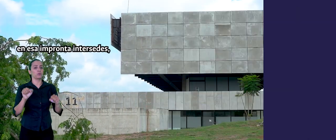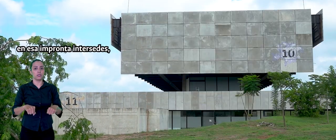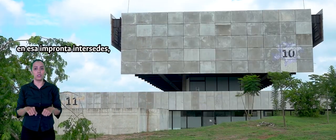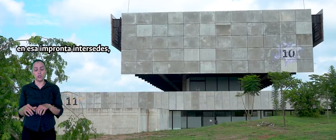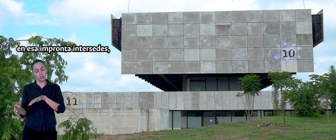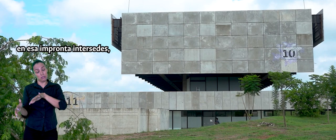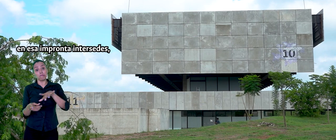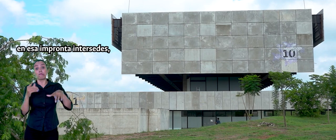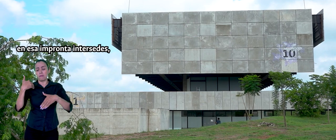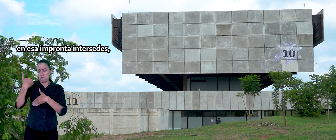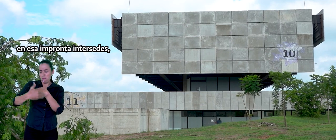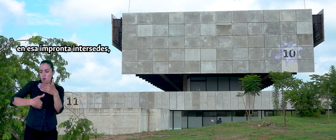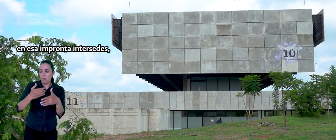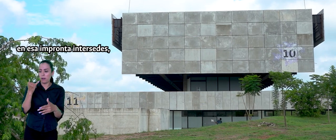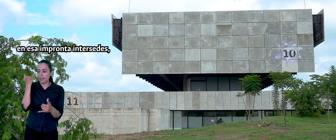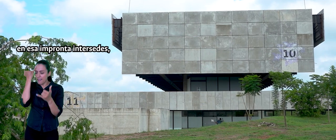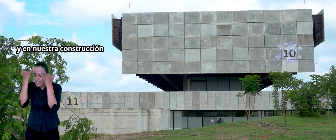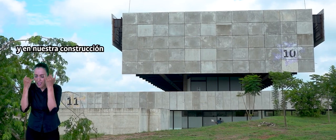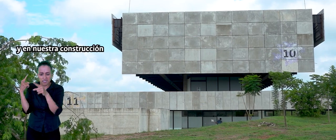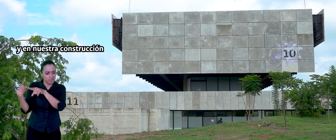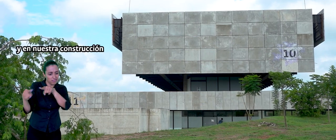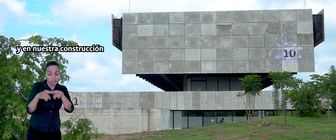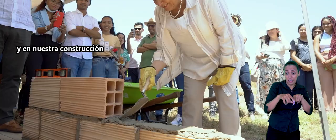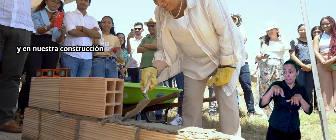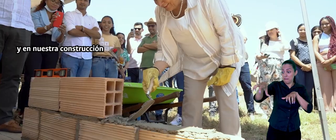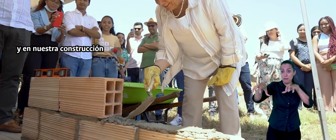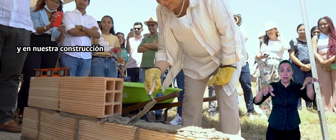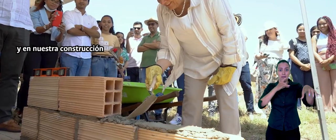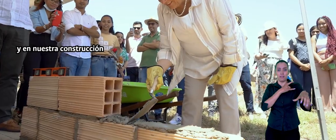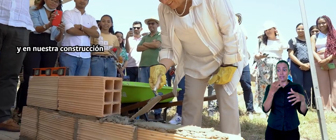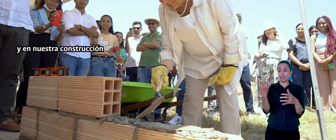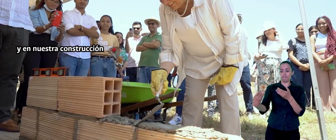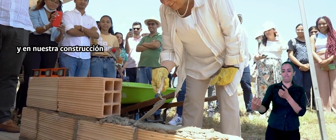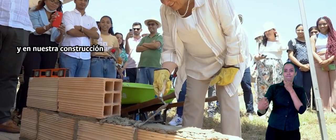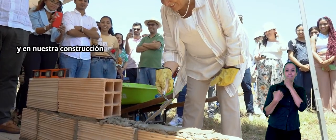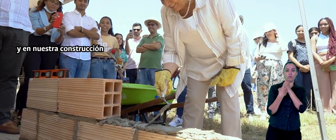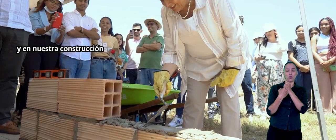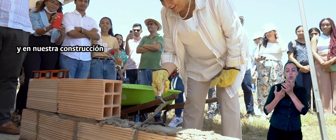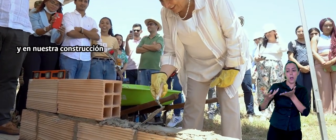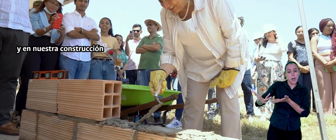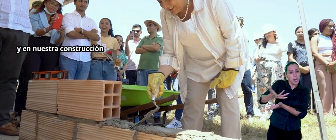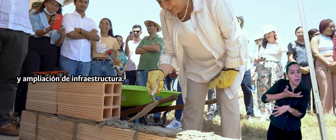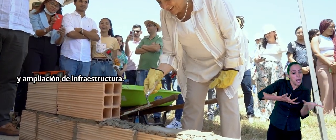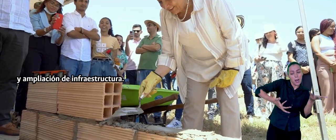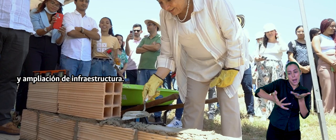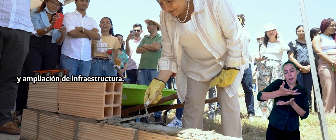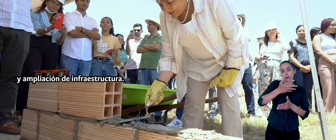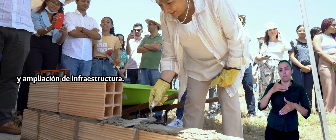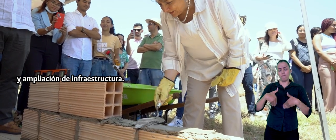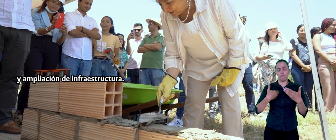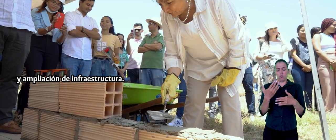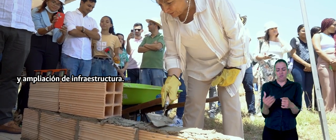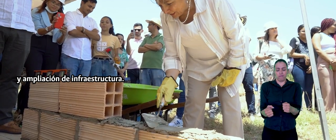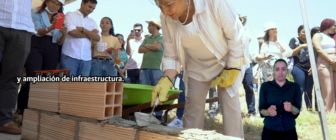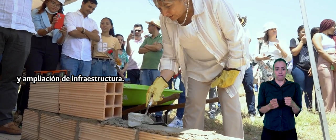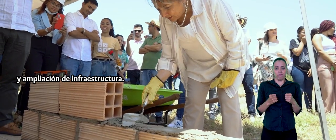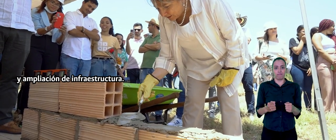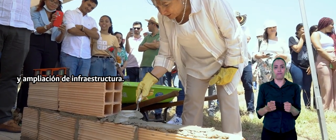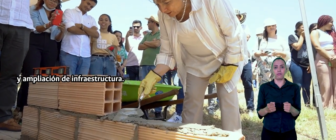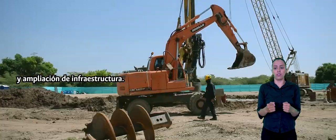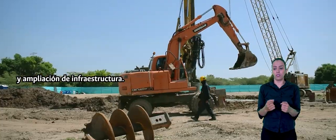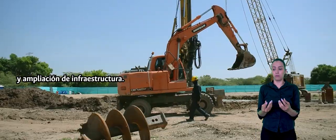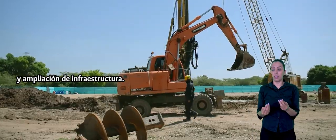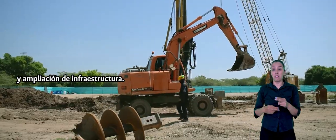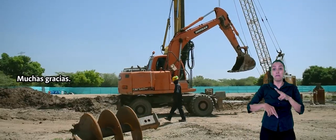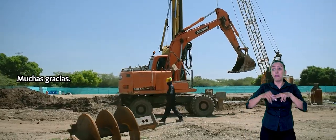en esa impronta intercedes y en nuestra construcción y ampliación de